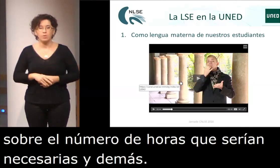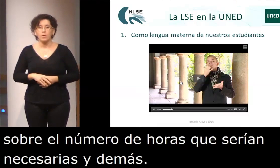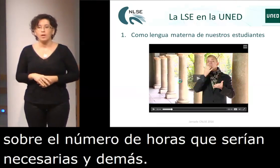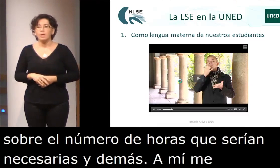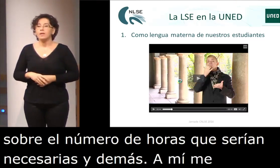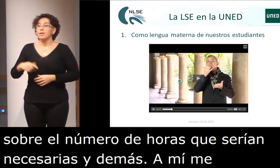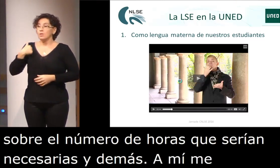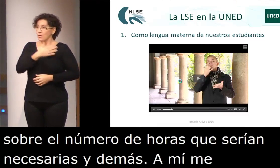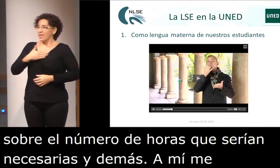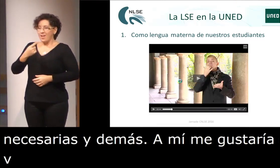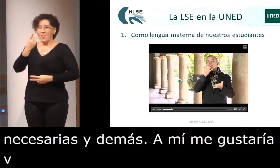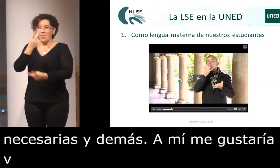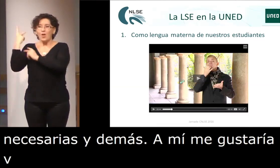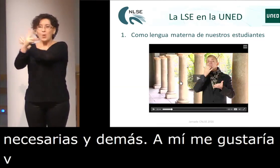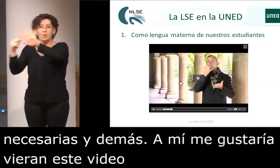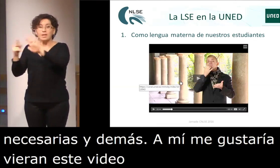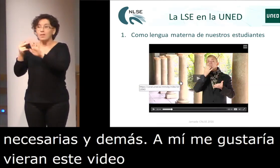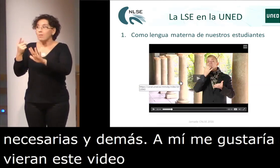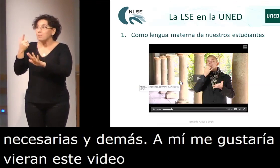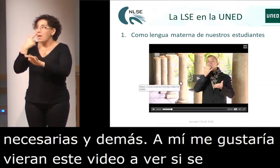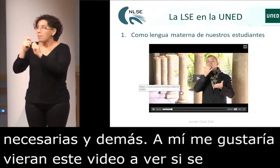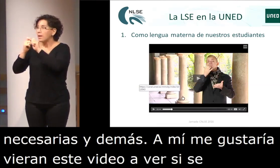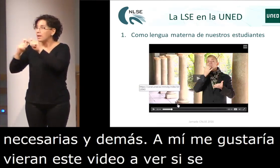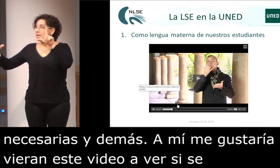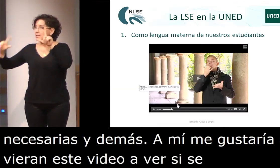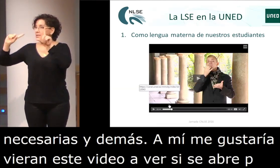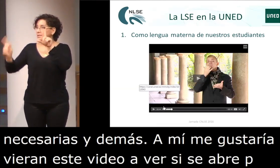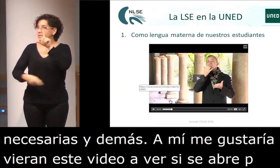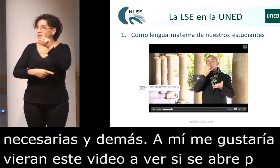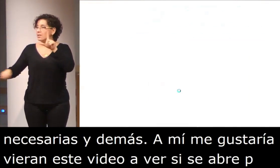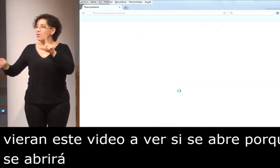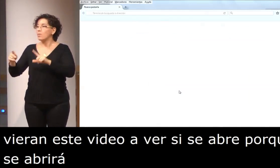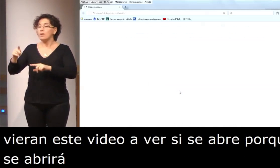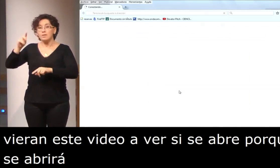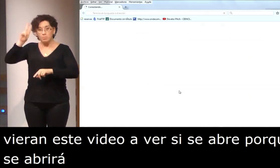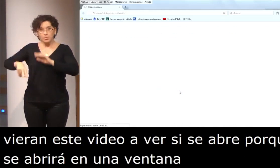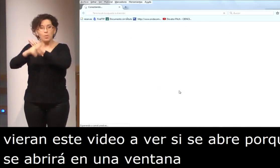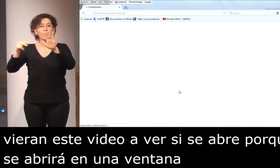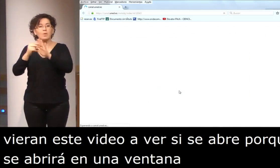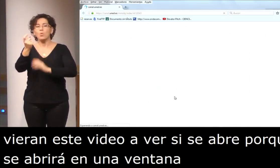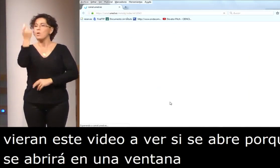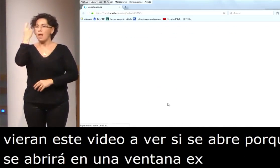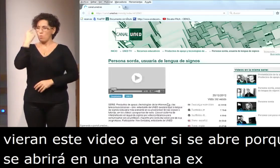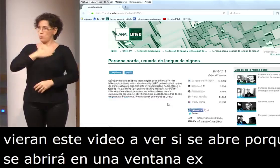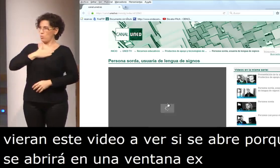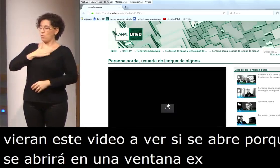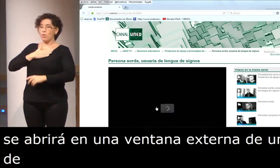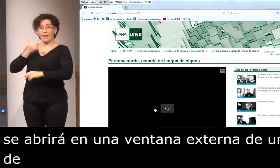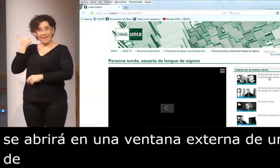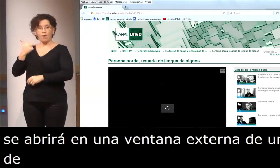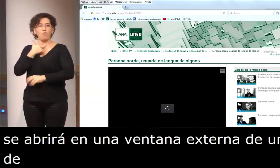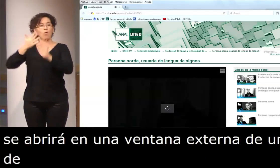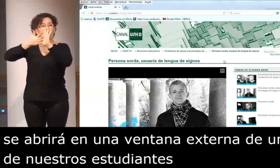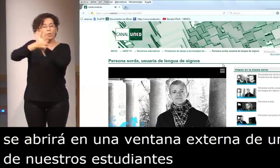este vídeo, a ver si se abre porque se abrirá en una ventana externa, de uno de nuestros estudiantes explicando cuáles son sus